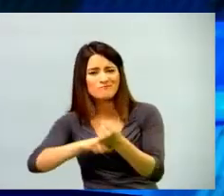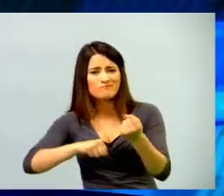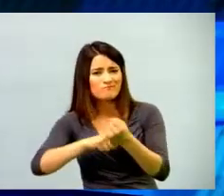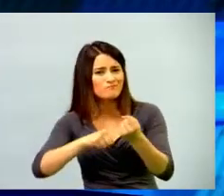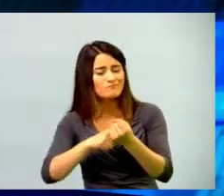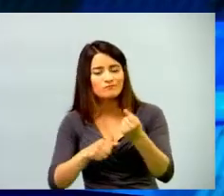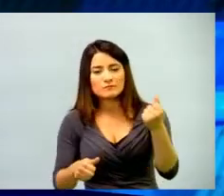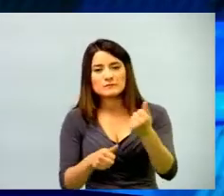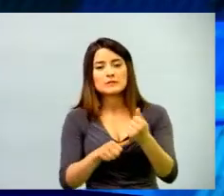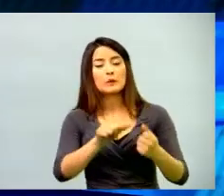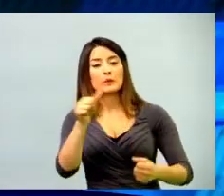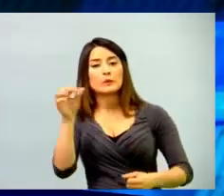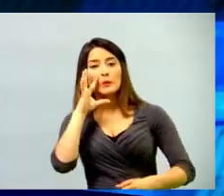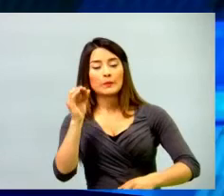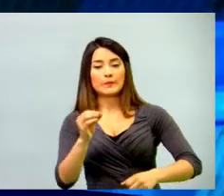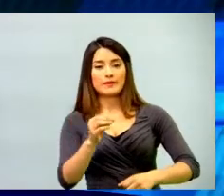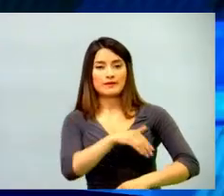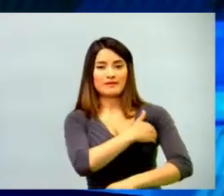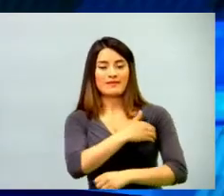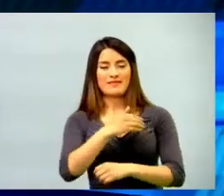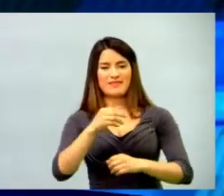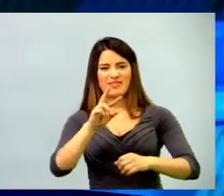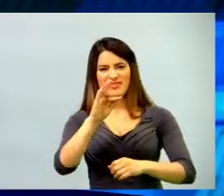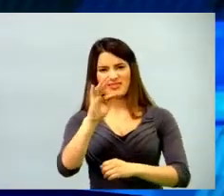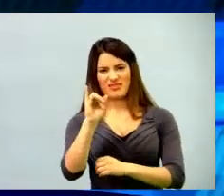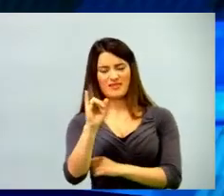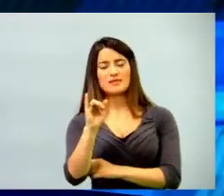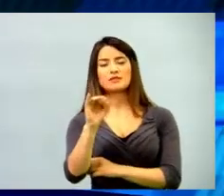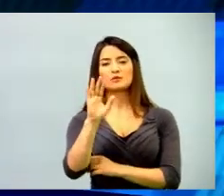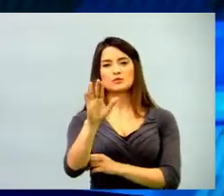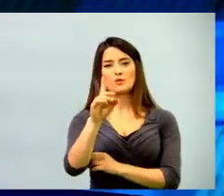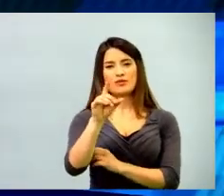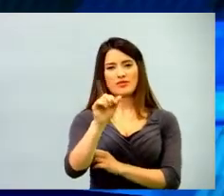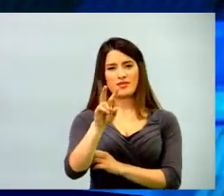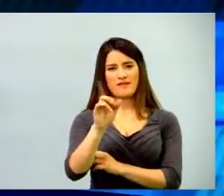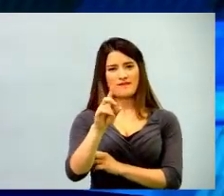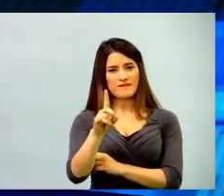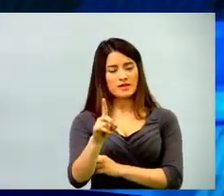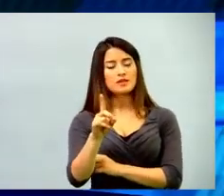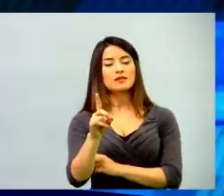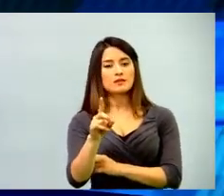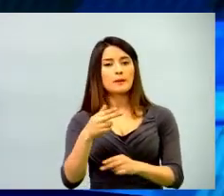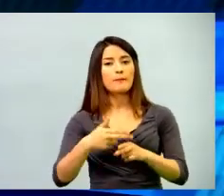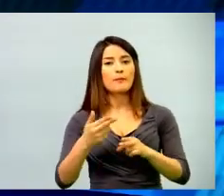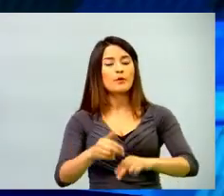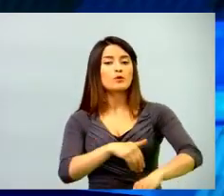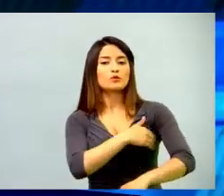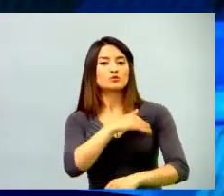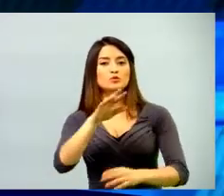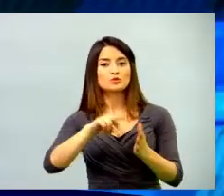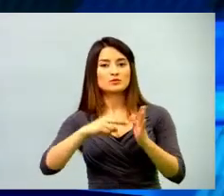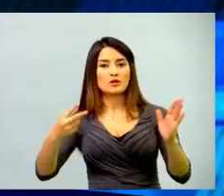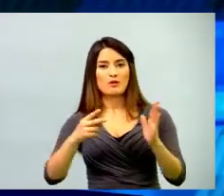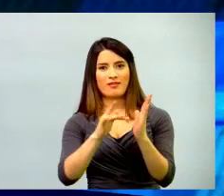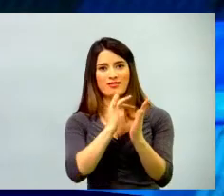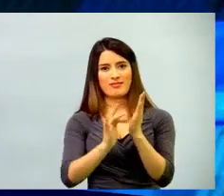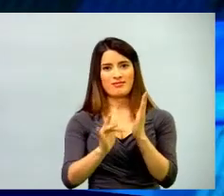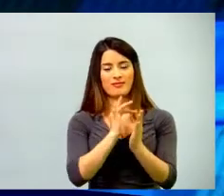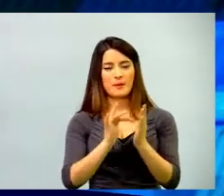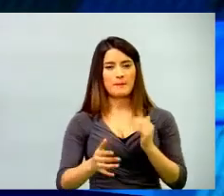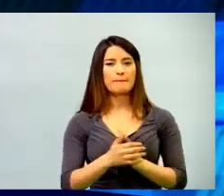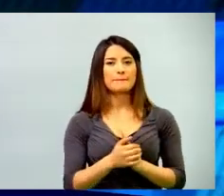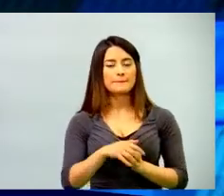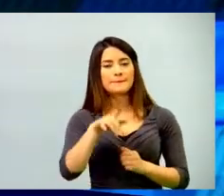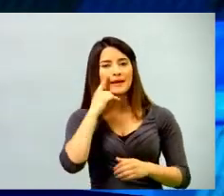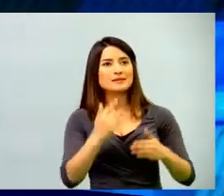Daniel Quintero, que es el ministro TI, que muy pronto será el ministro de la Economía Digital. Acuérdense, aquí estamos todos en un nuevo